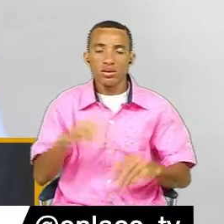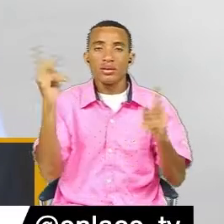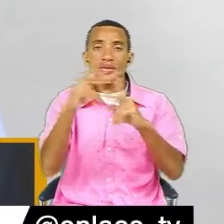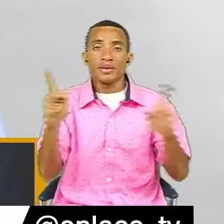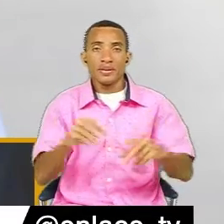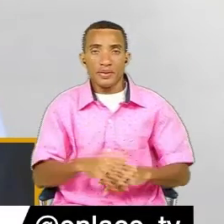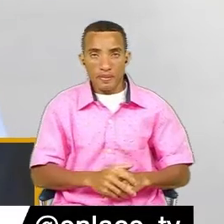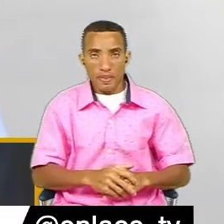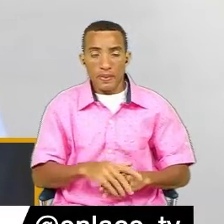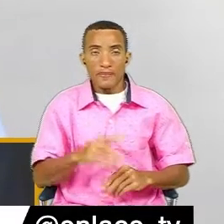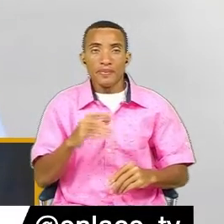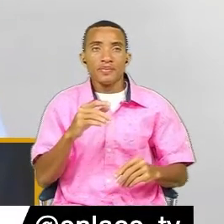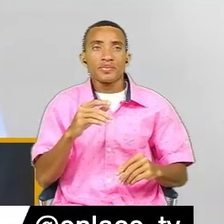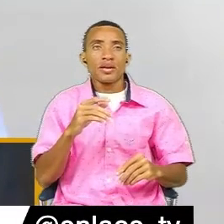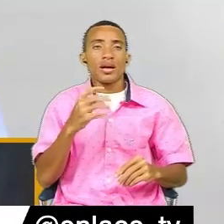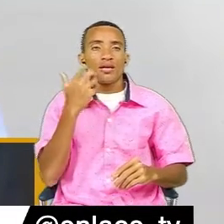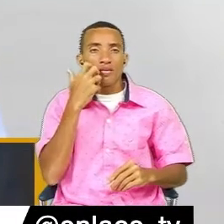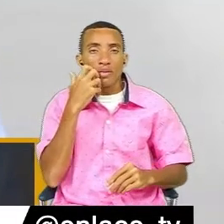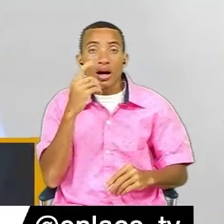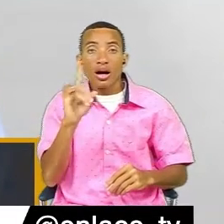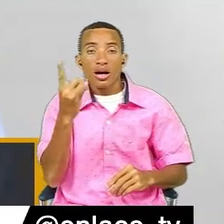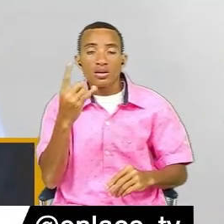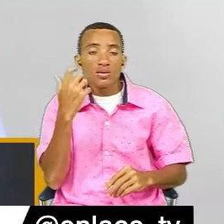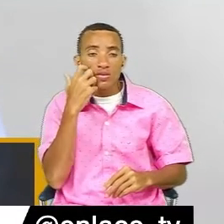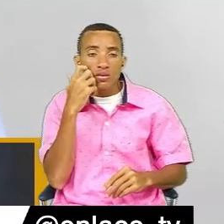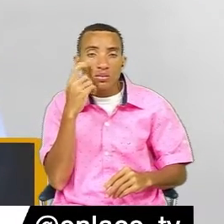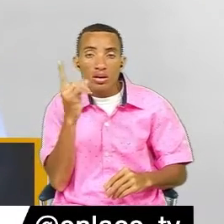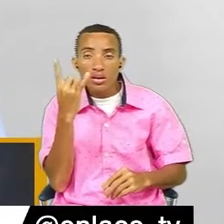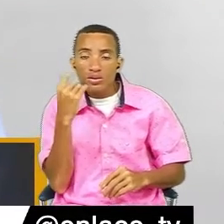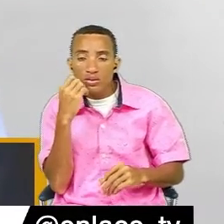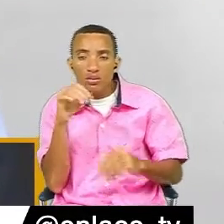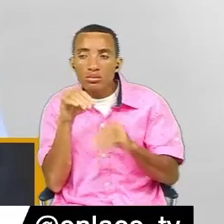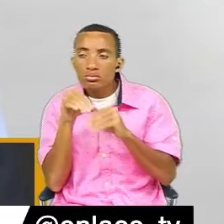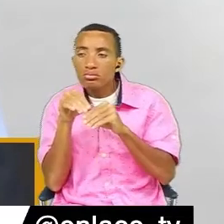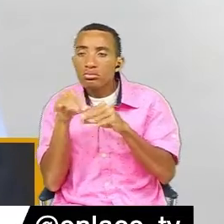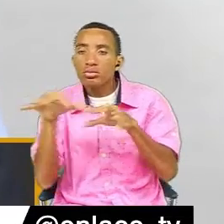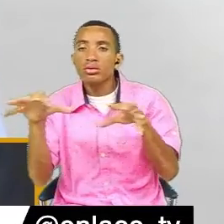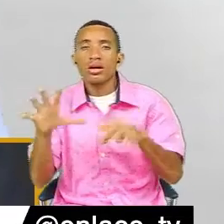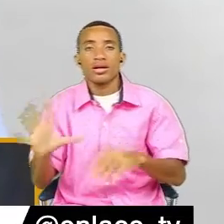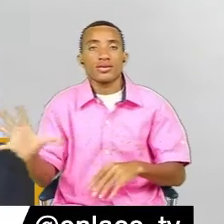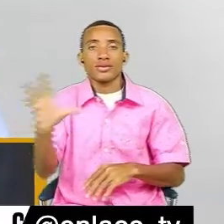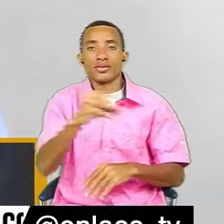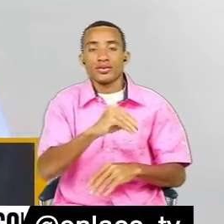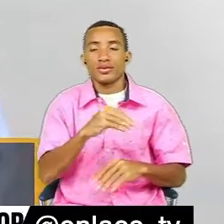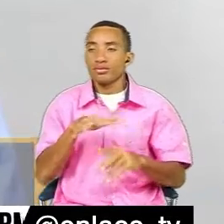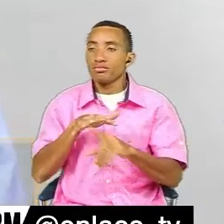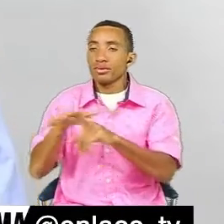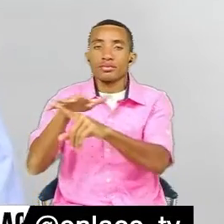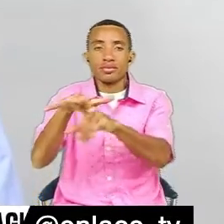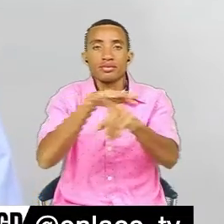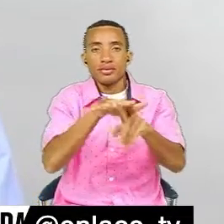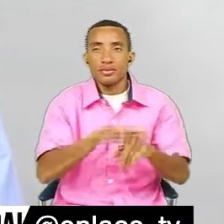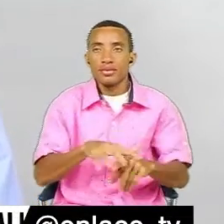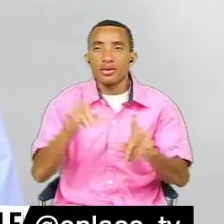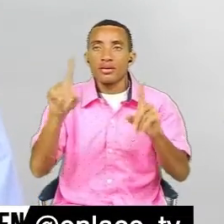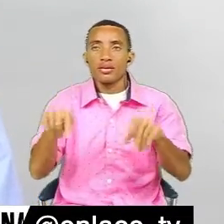hay un brote de enfermedades, es decir, si alguien le da un tipo de enfermedad infectocontagiosa a todo en un momento dado por el ambiente que se